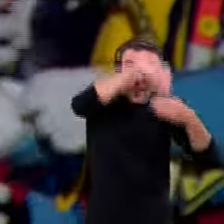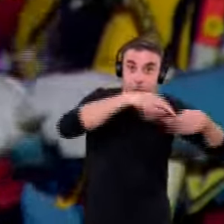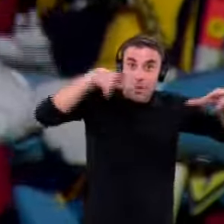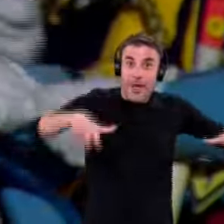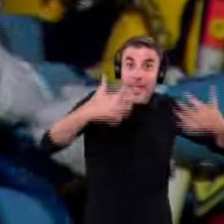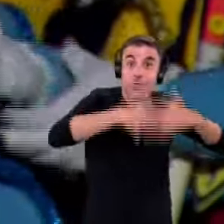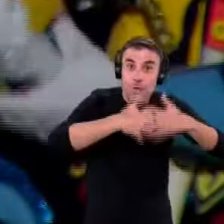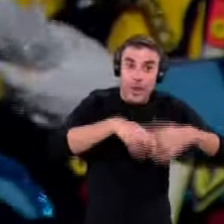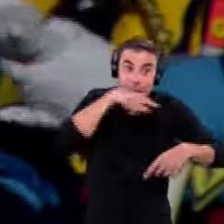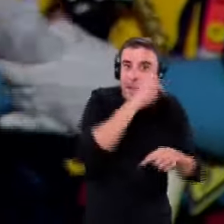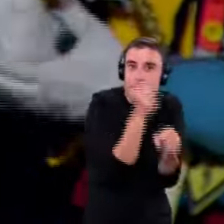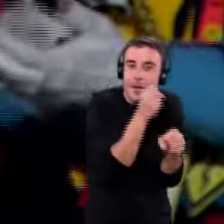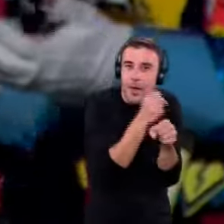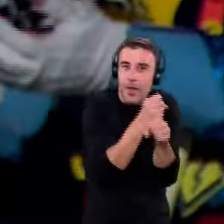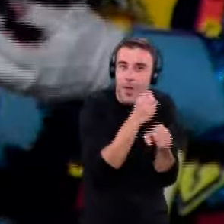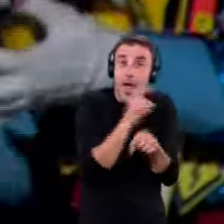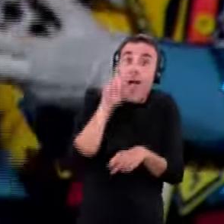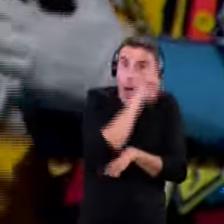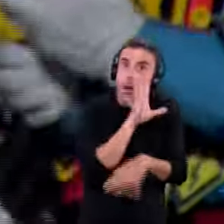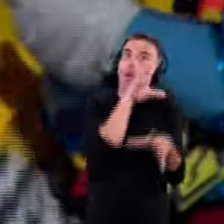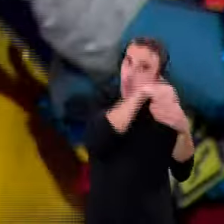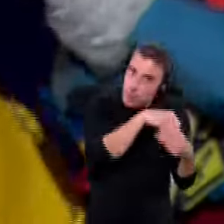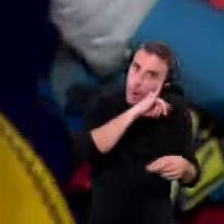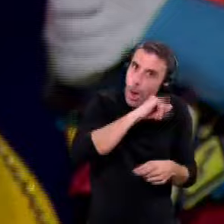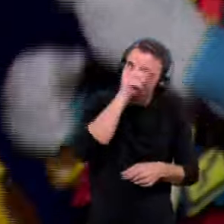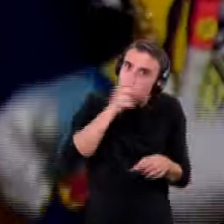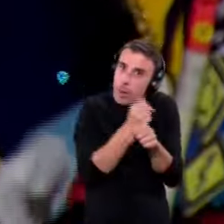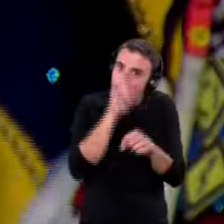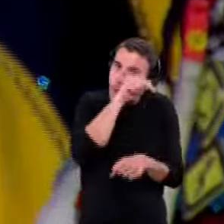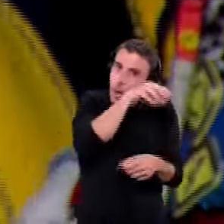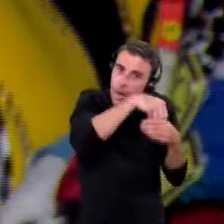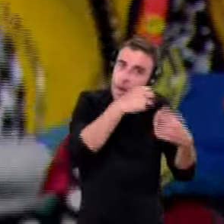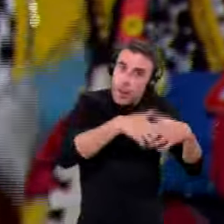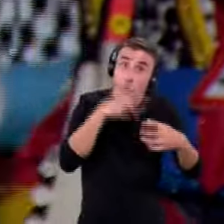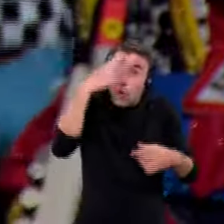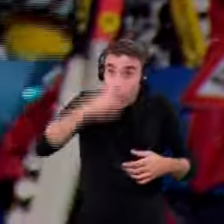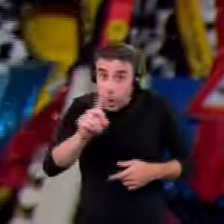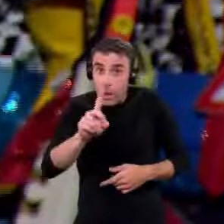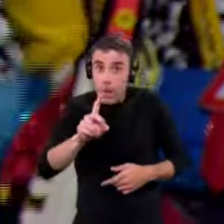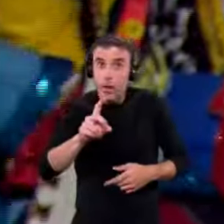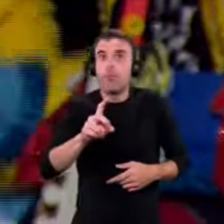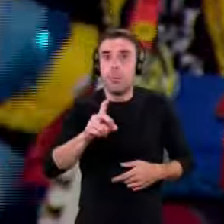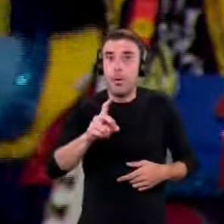polígono. Y hay trabajadores canarios trabajando dentro. Y aquí no se lo creen.